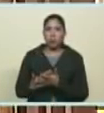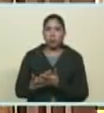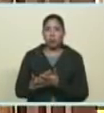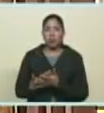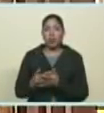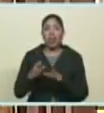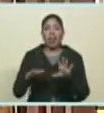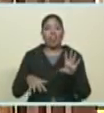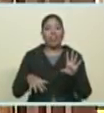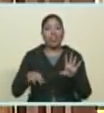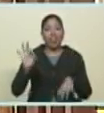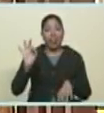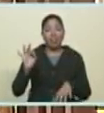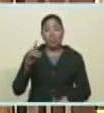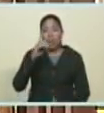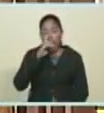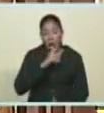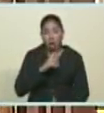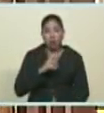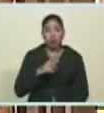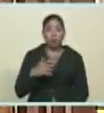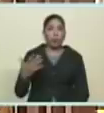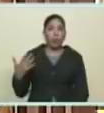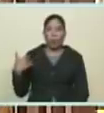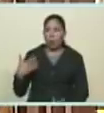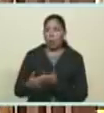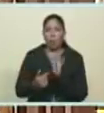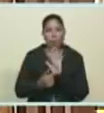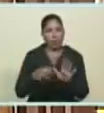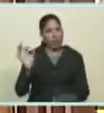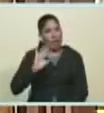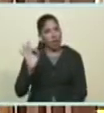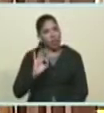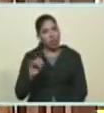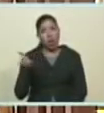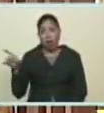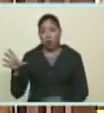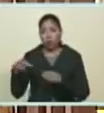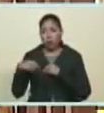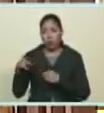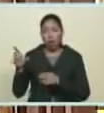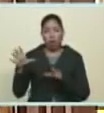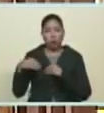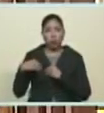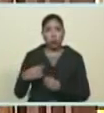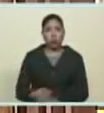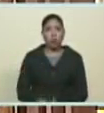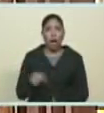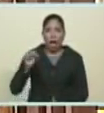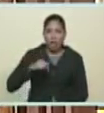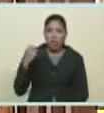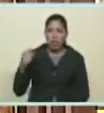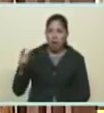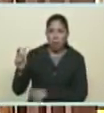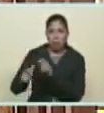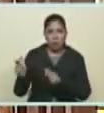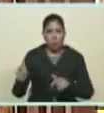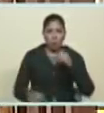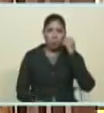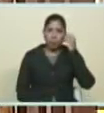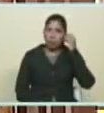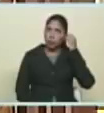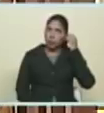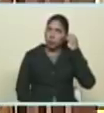13 años, un poco más de 24 horas. Él lo reconoce. Aquí hay compañeros de partido de Ramos Alú,